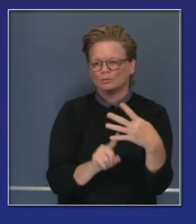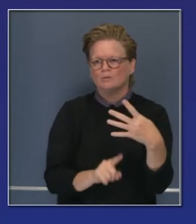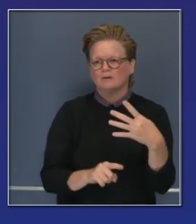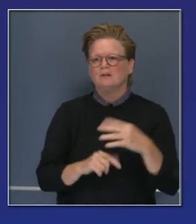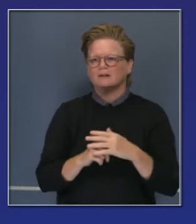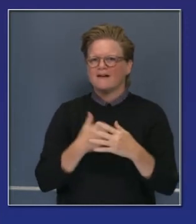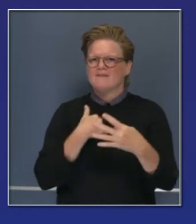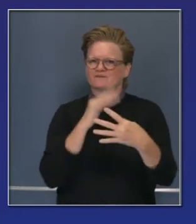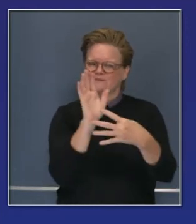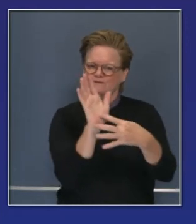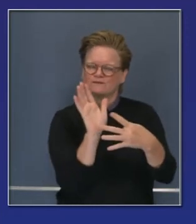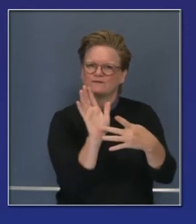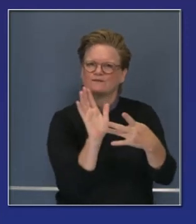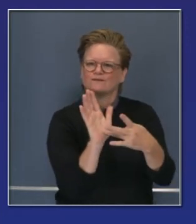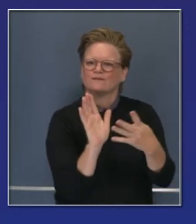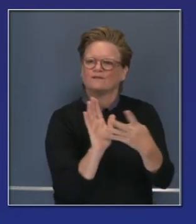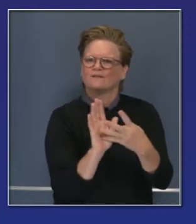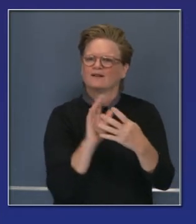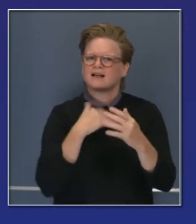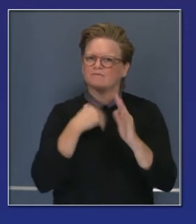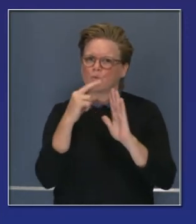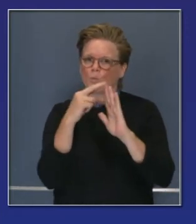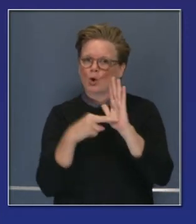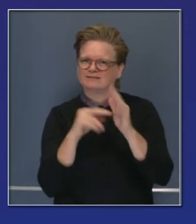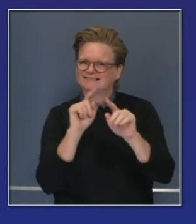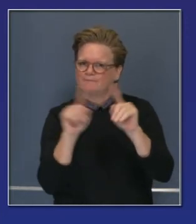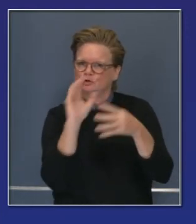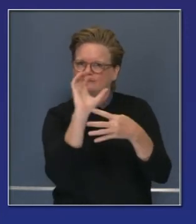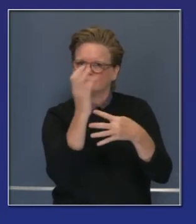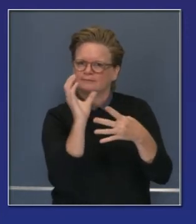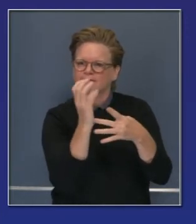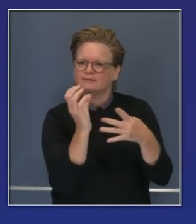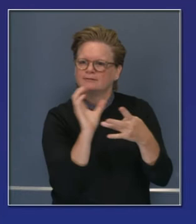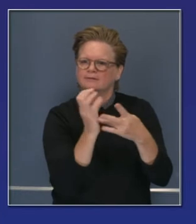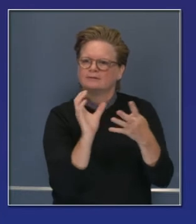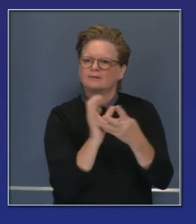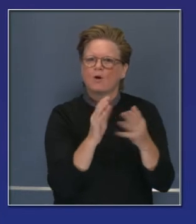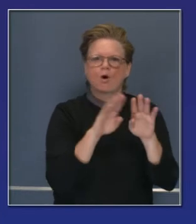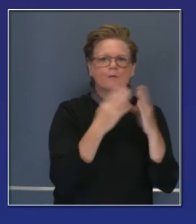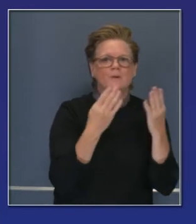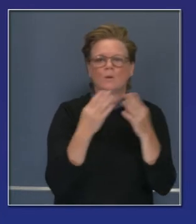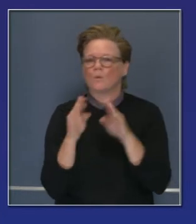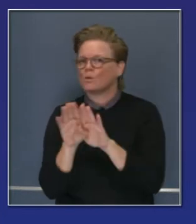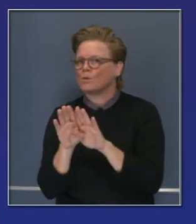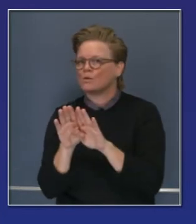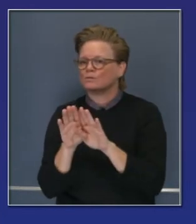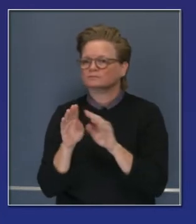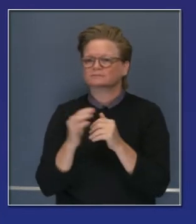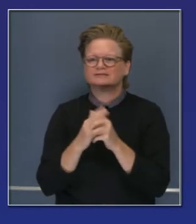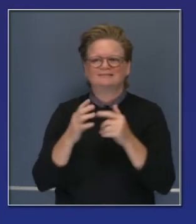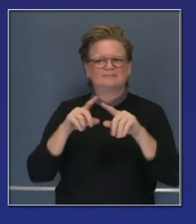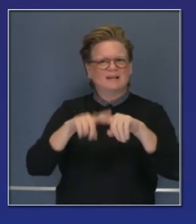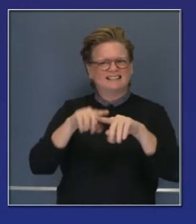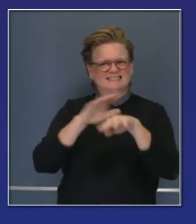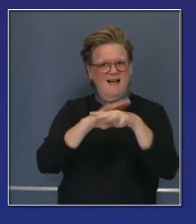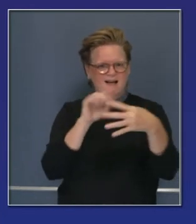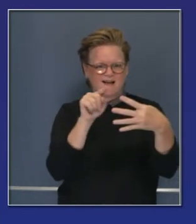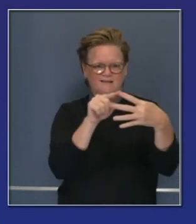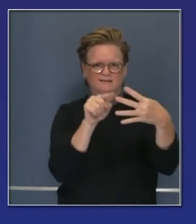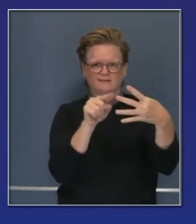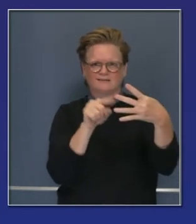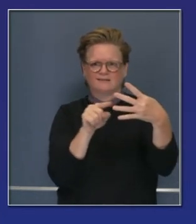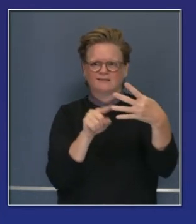de los distintos sectores. ¿Dónde pueden y cómo pueden abrir esos sectores con modificaciones? Información disponible: